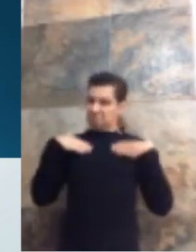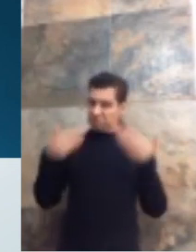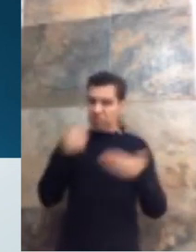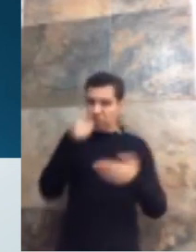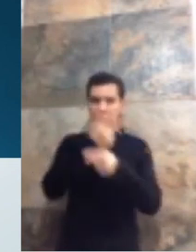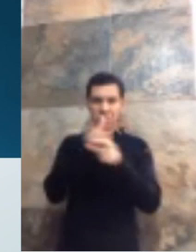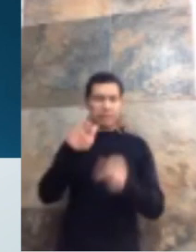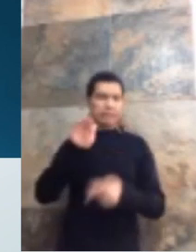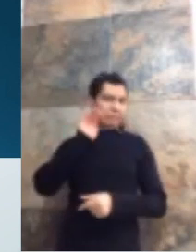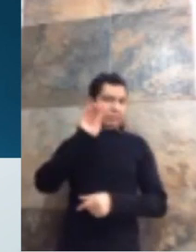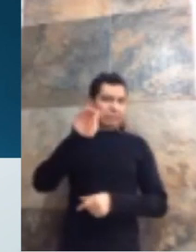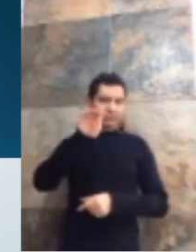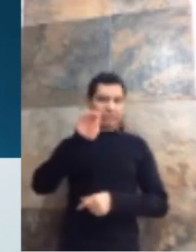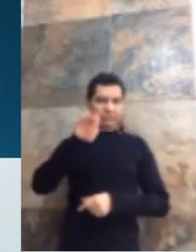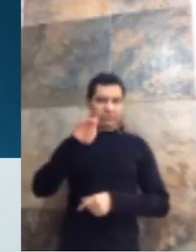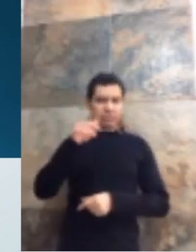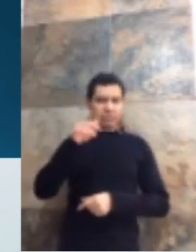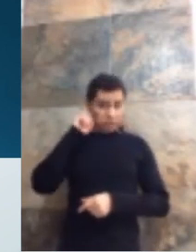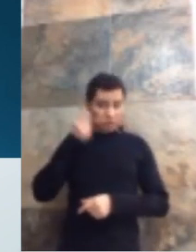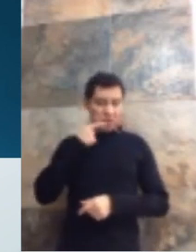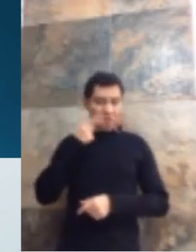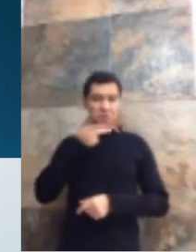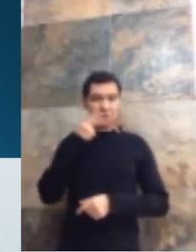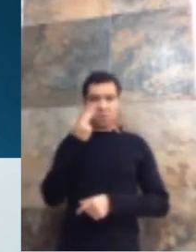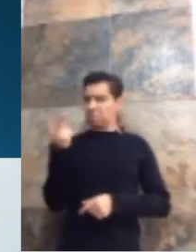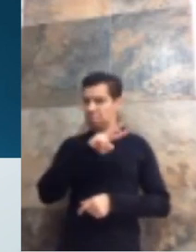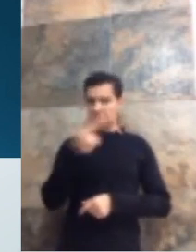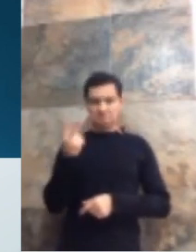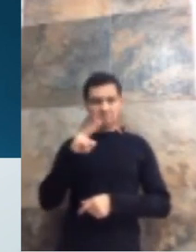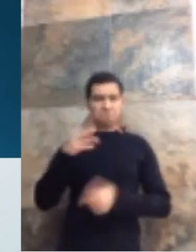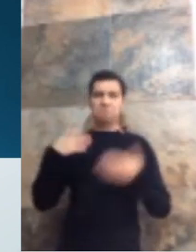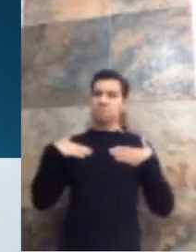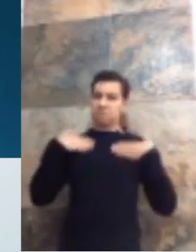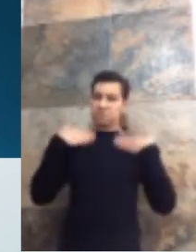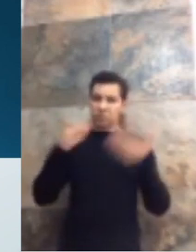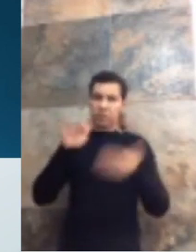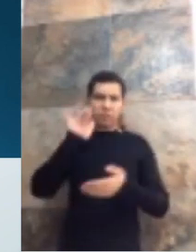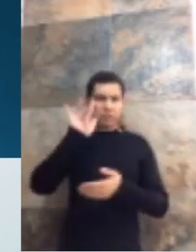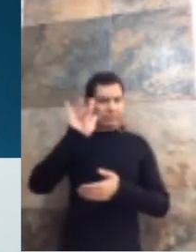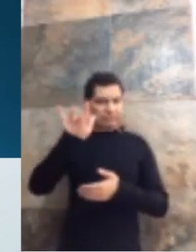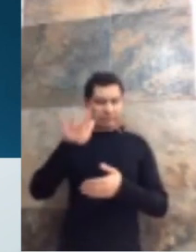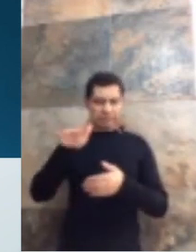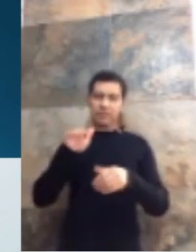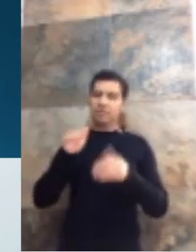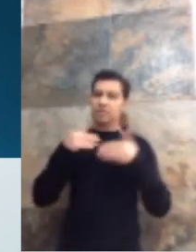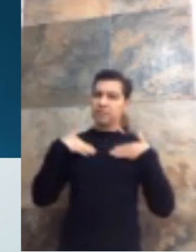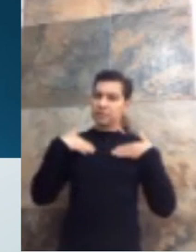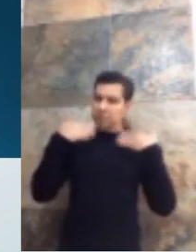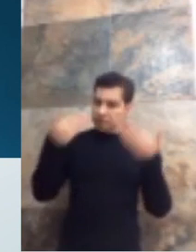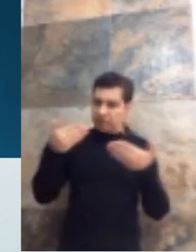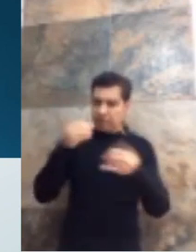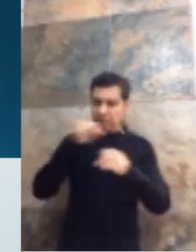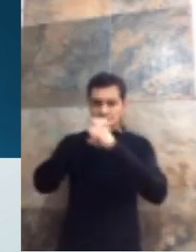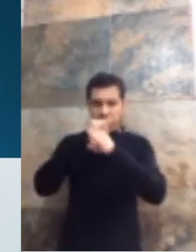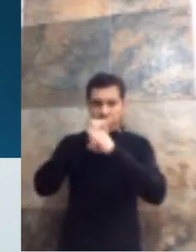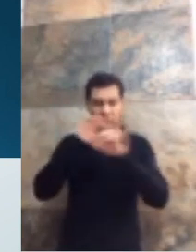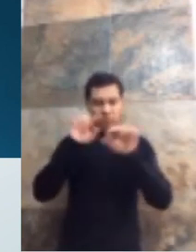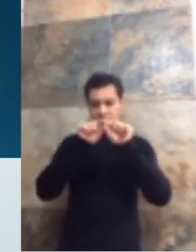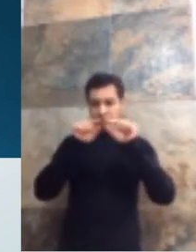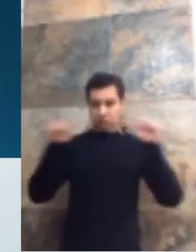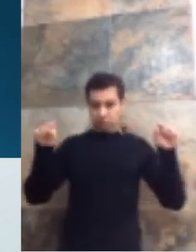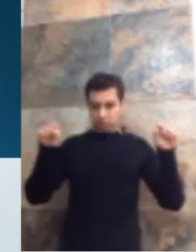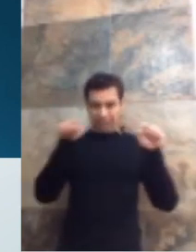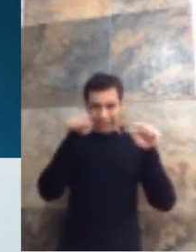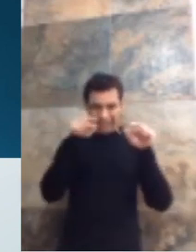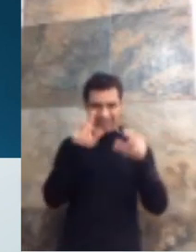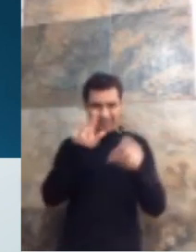Facultad de Psicología, y que no solamente dan atención a problemas de salud mental, sino que también de una manera específica